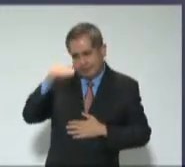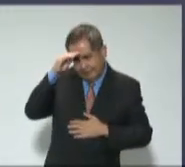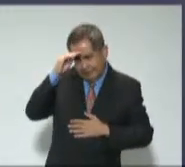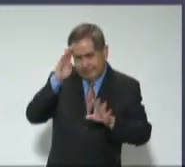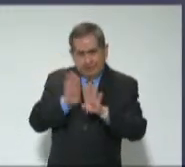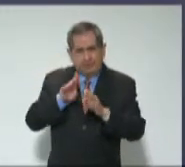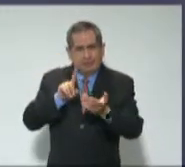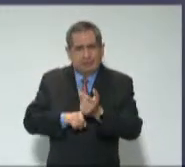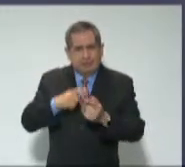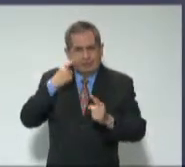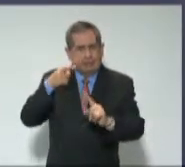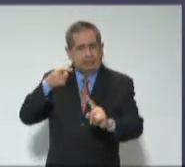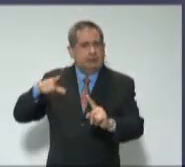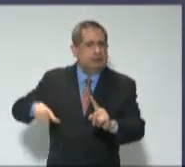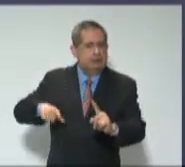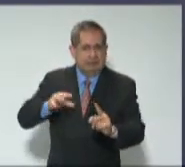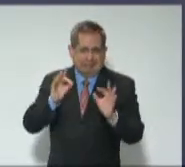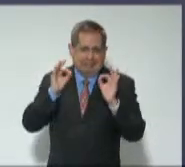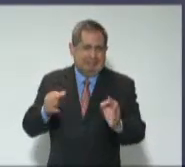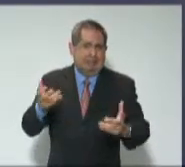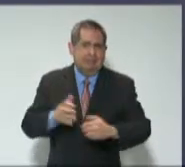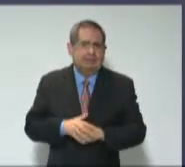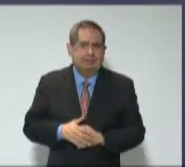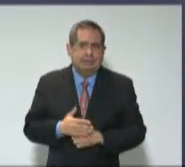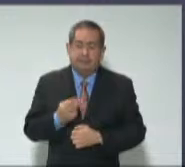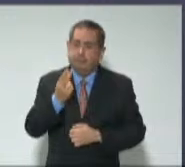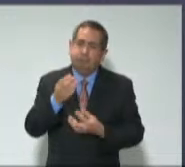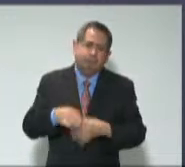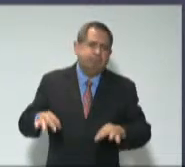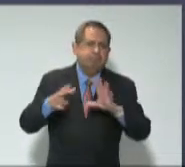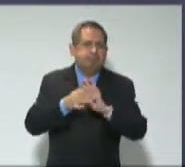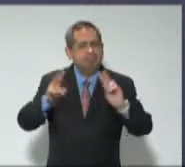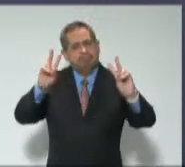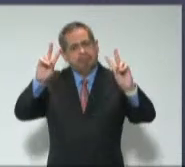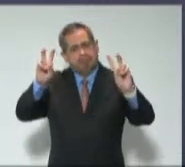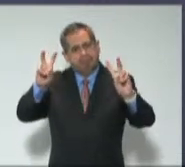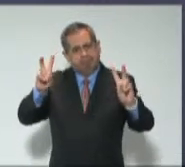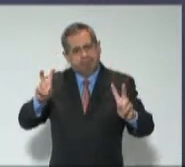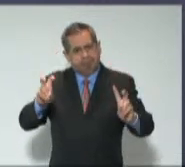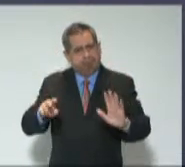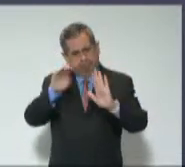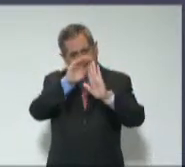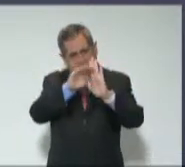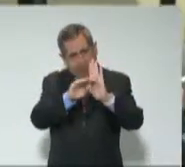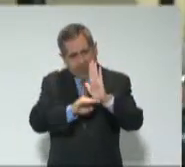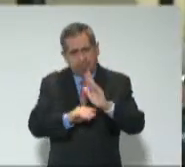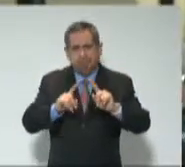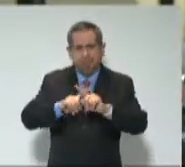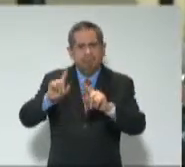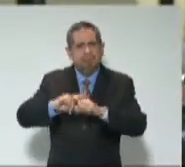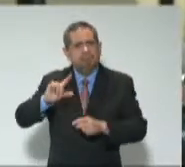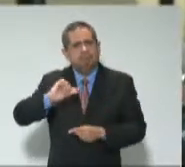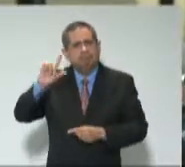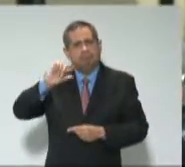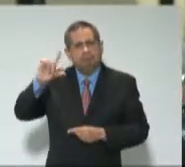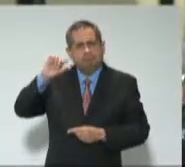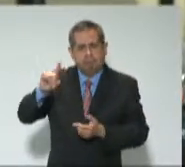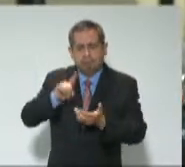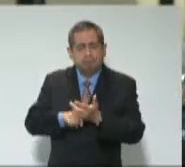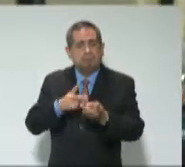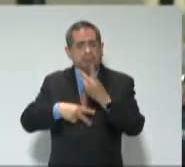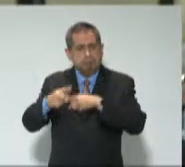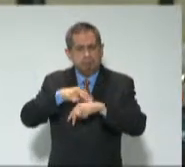una perspectiva de estado de ahí la relevancia de los temas que se abordarán así como de las distintas personalidades que